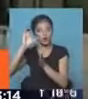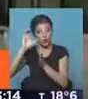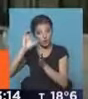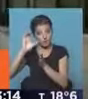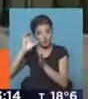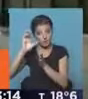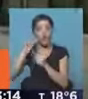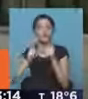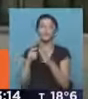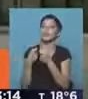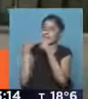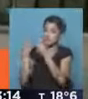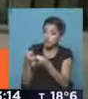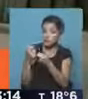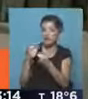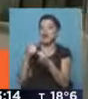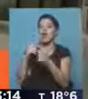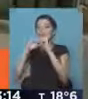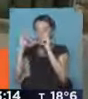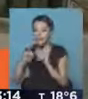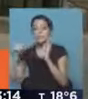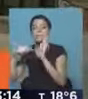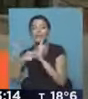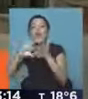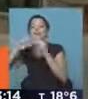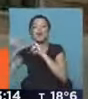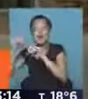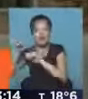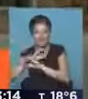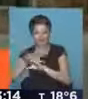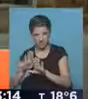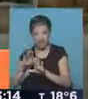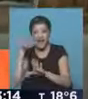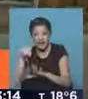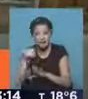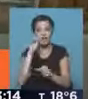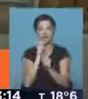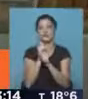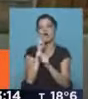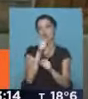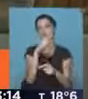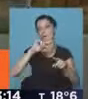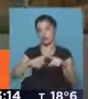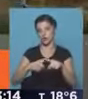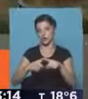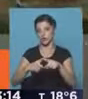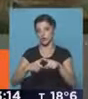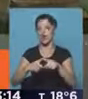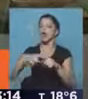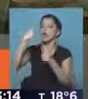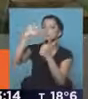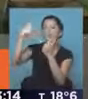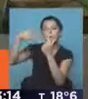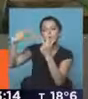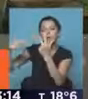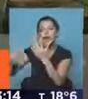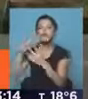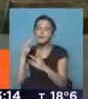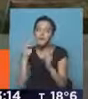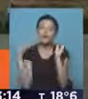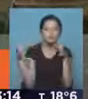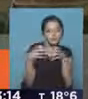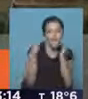forma de paz o alguna otra forma de paz. Ese es el laburo de los representantes, ¿no? Construir con todo eso una oferta que nos permita ordenar la